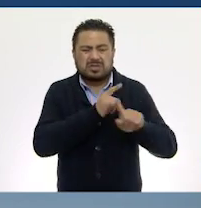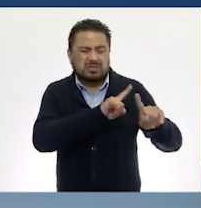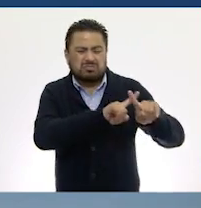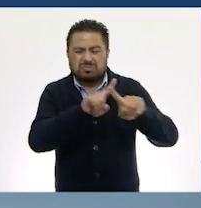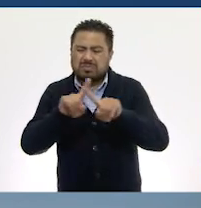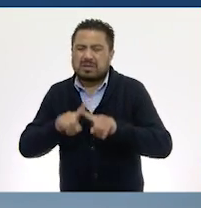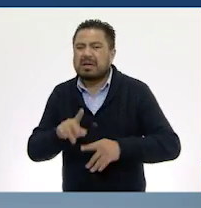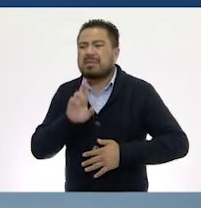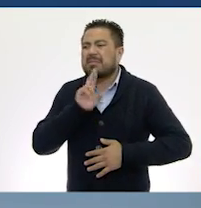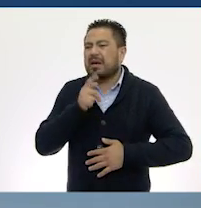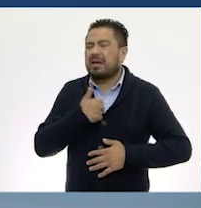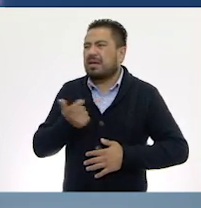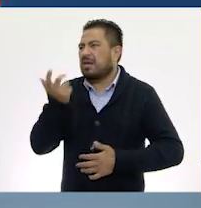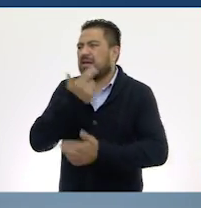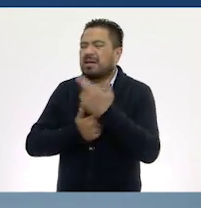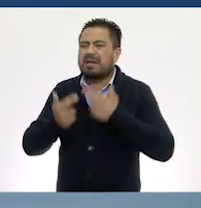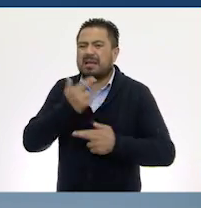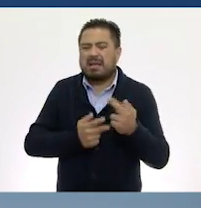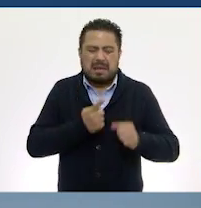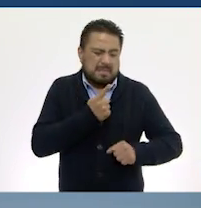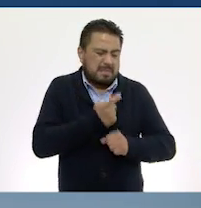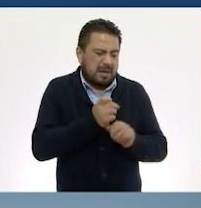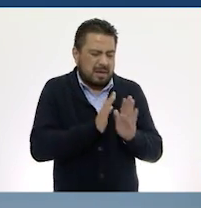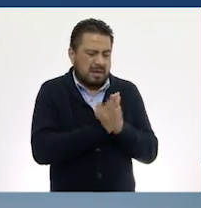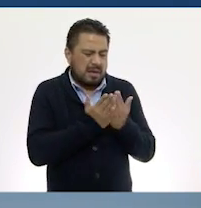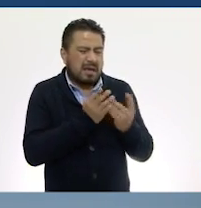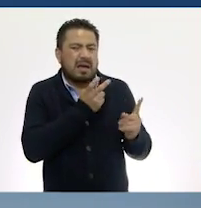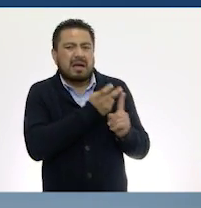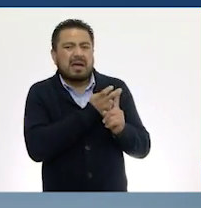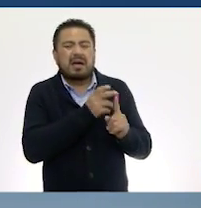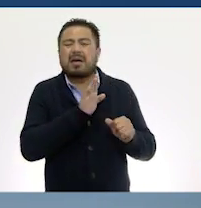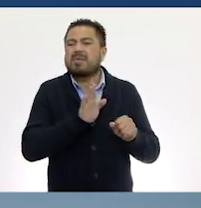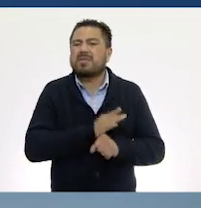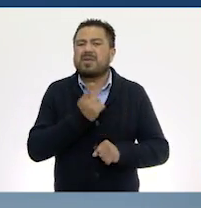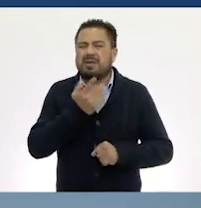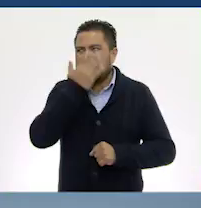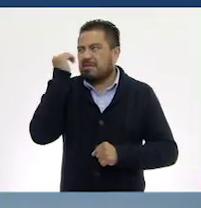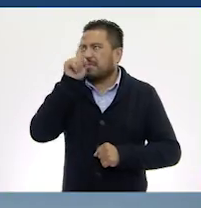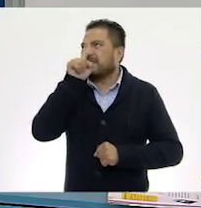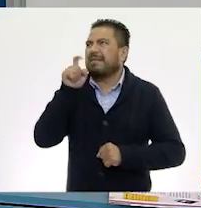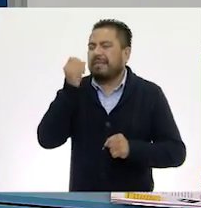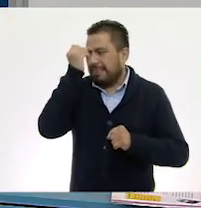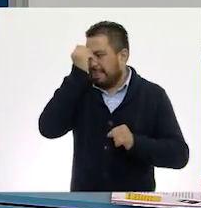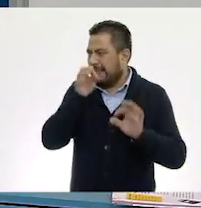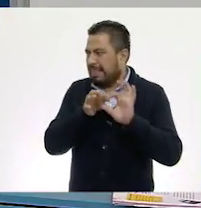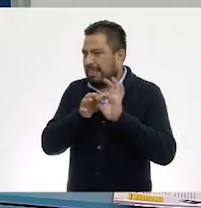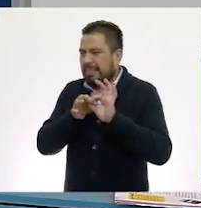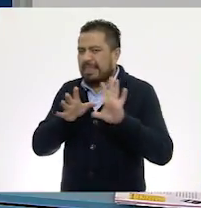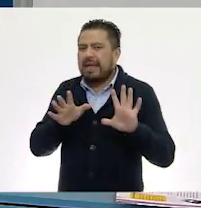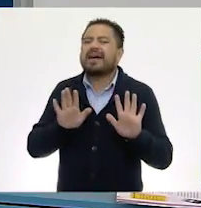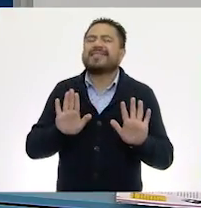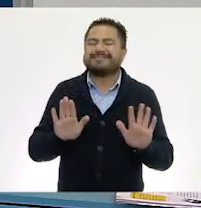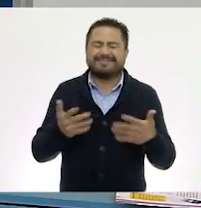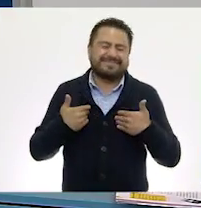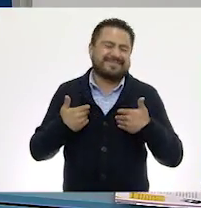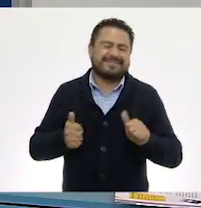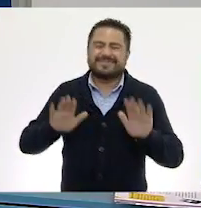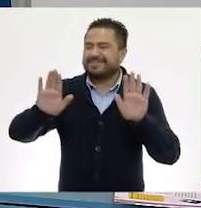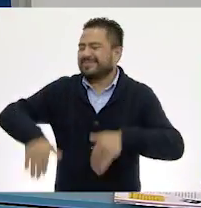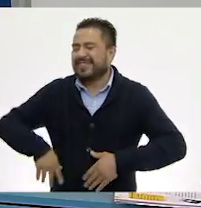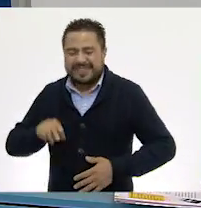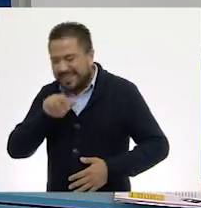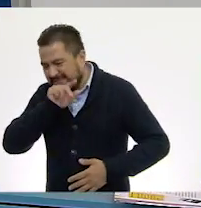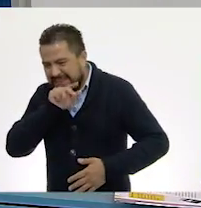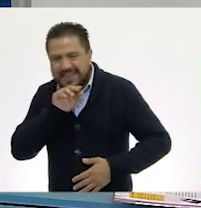que mejor me regresé a la primera. Porque pues ya ni sé por qué. Yo te entiendo, Ton.